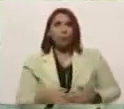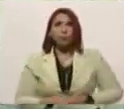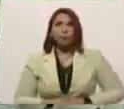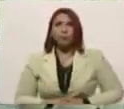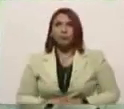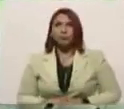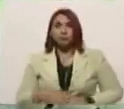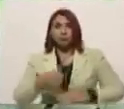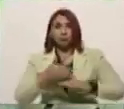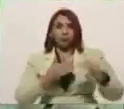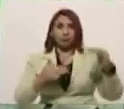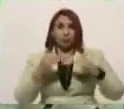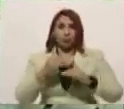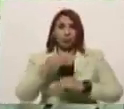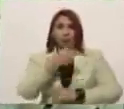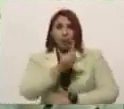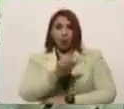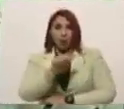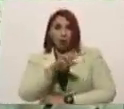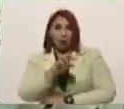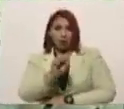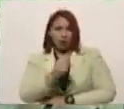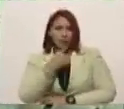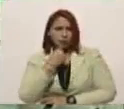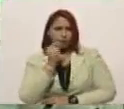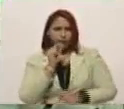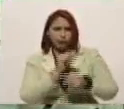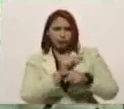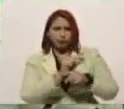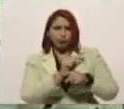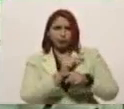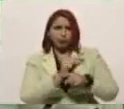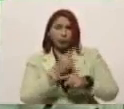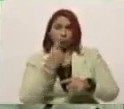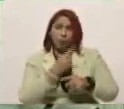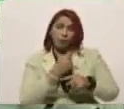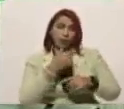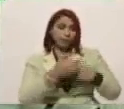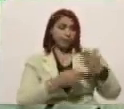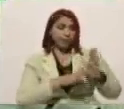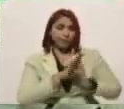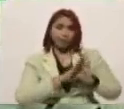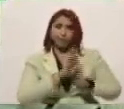al general en jefe Hernández Lares, tenemos que avanzar